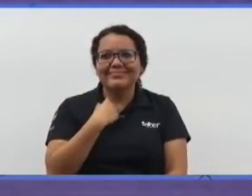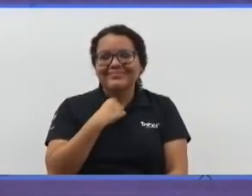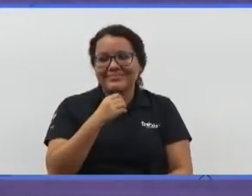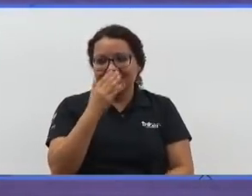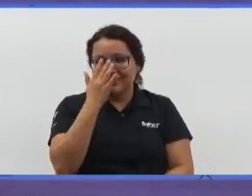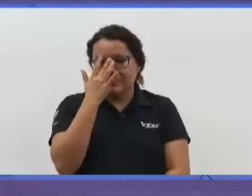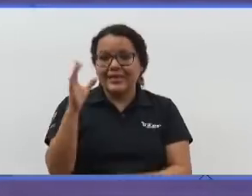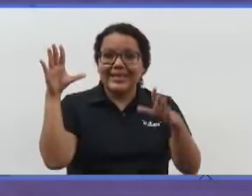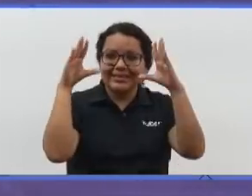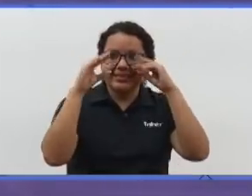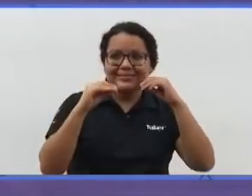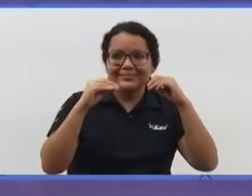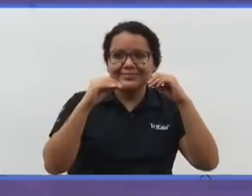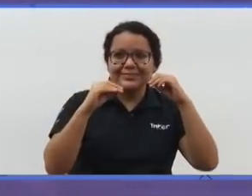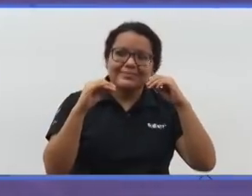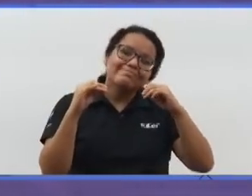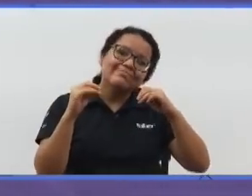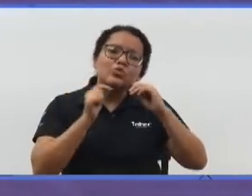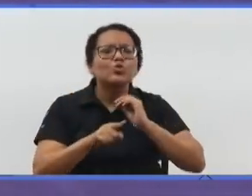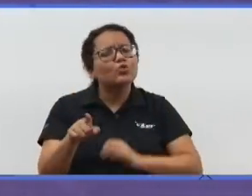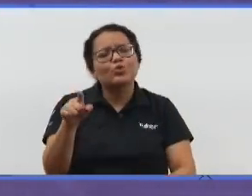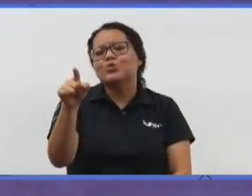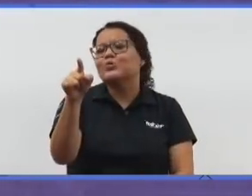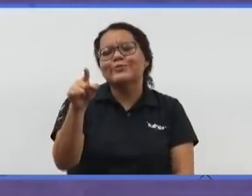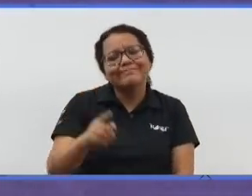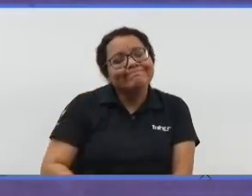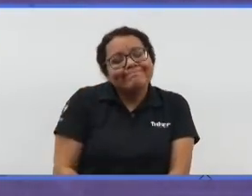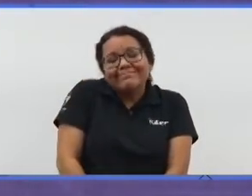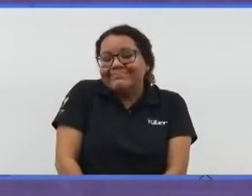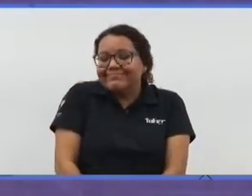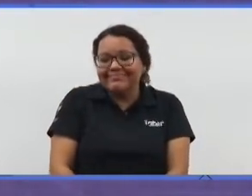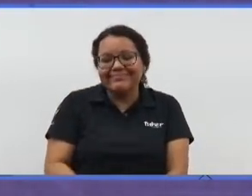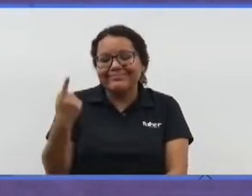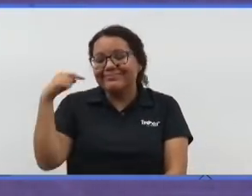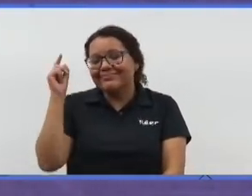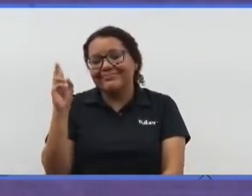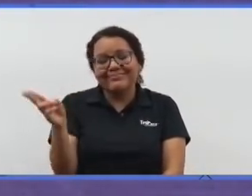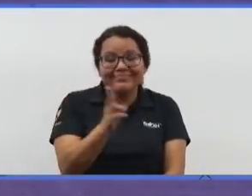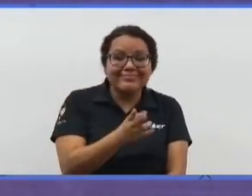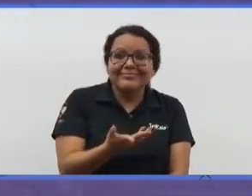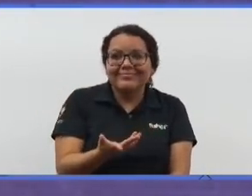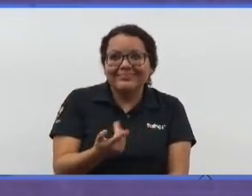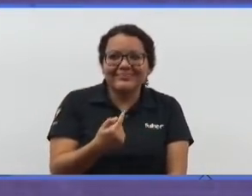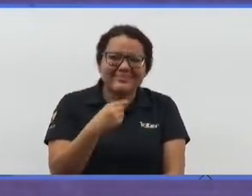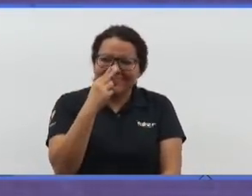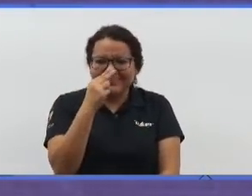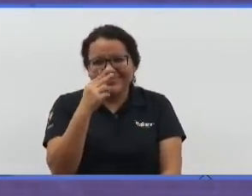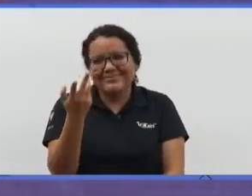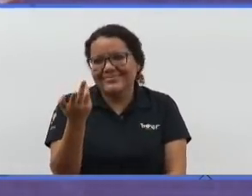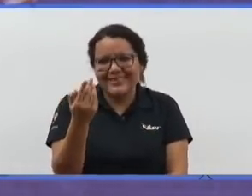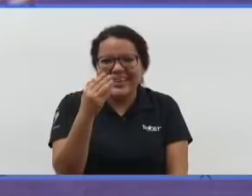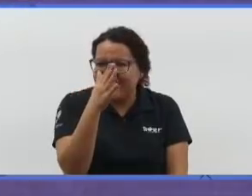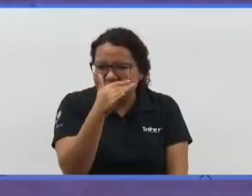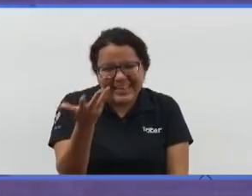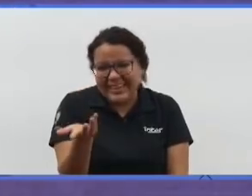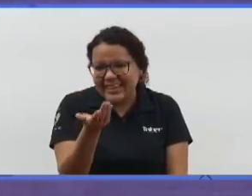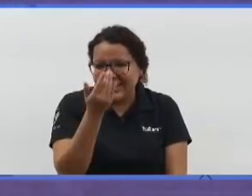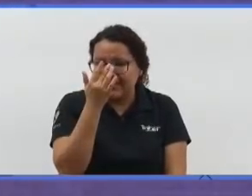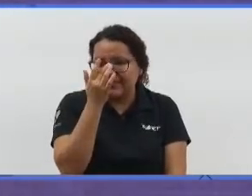y en la noche cantaba tú la misma de ayer terrible